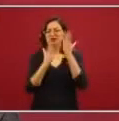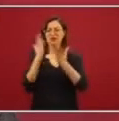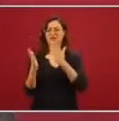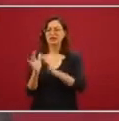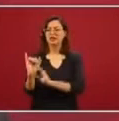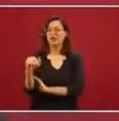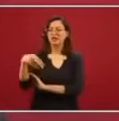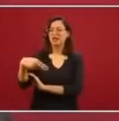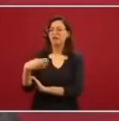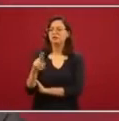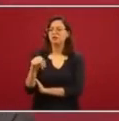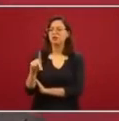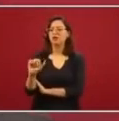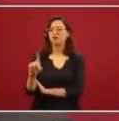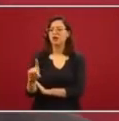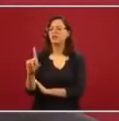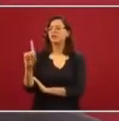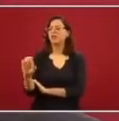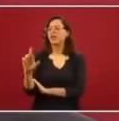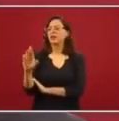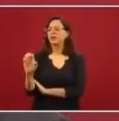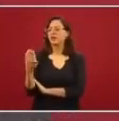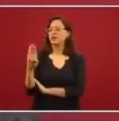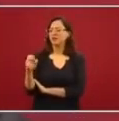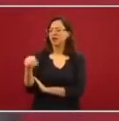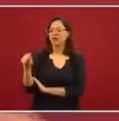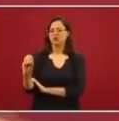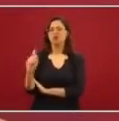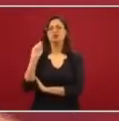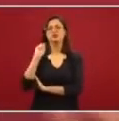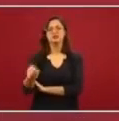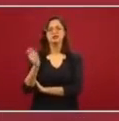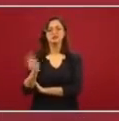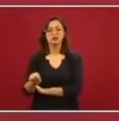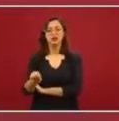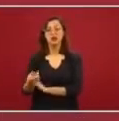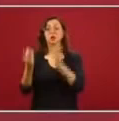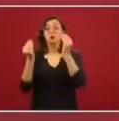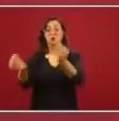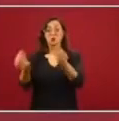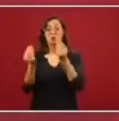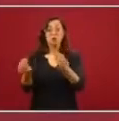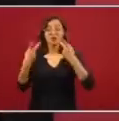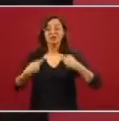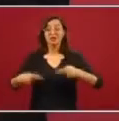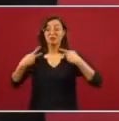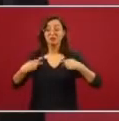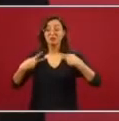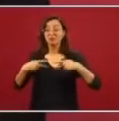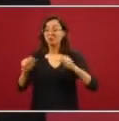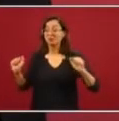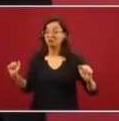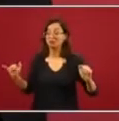inmunidad de rebaño la inmunidad de rebaño ocurre cuando hay una cantidad suficiente de personas que son